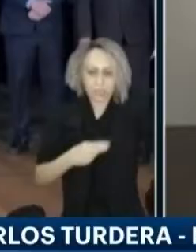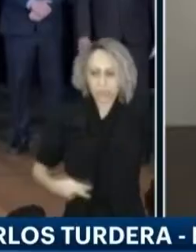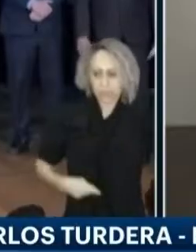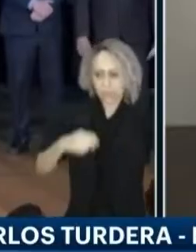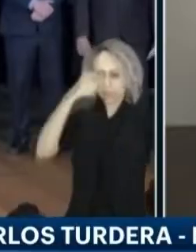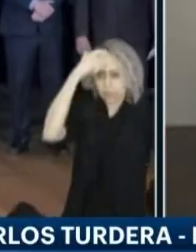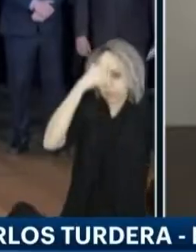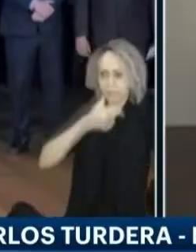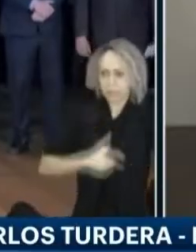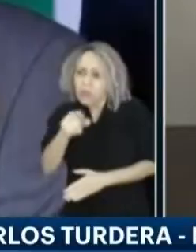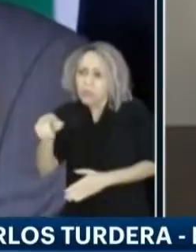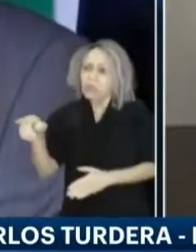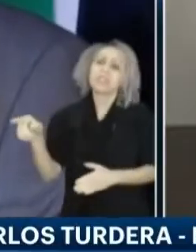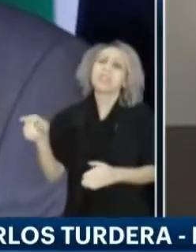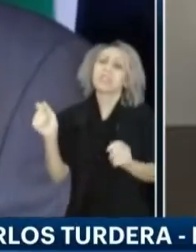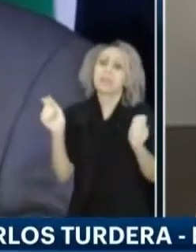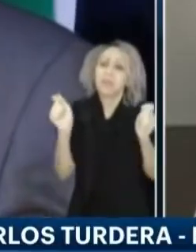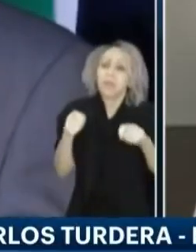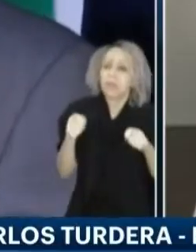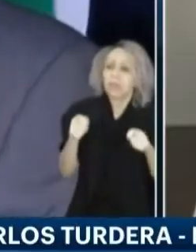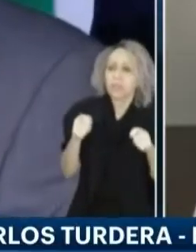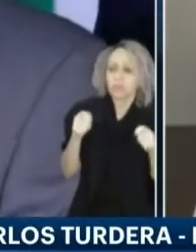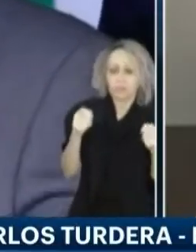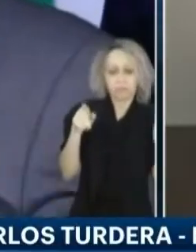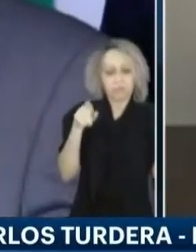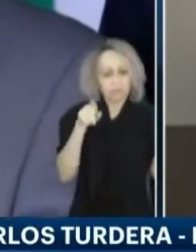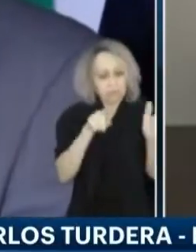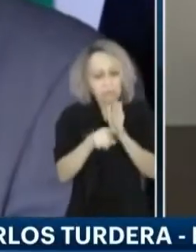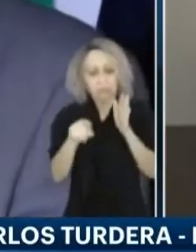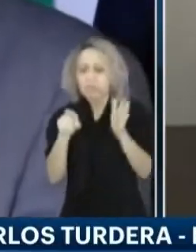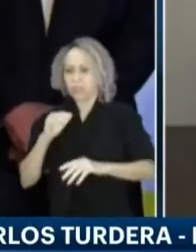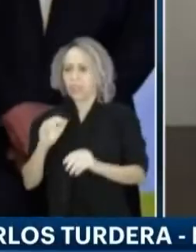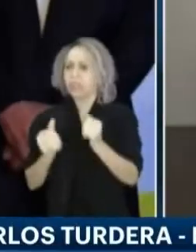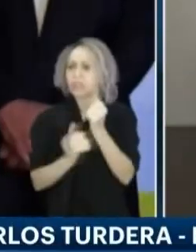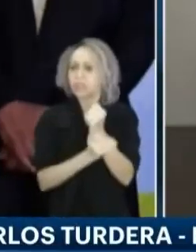distintas repercusiones, ha habido por un lado críticas porque